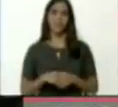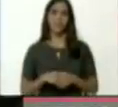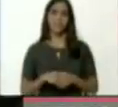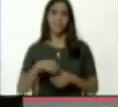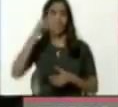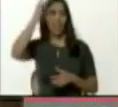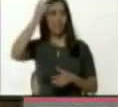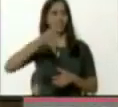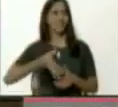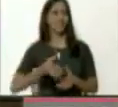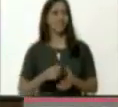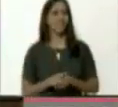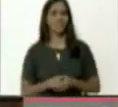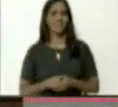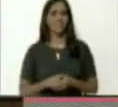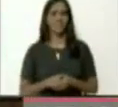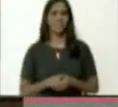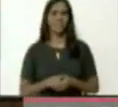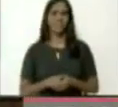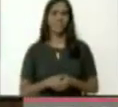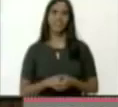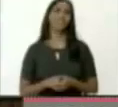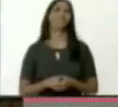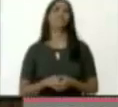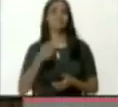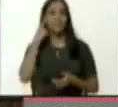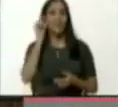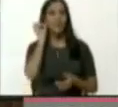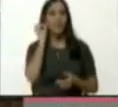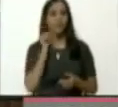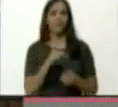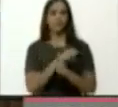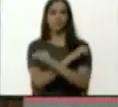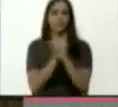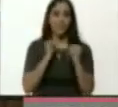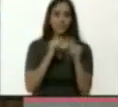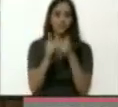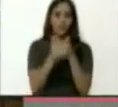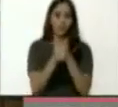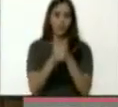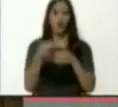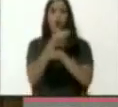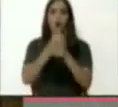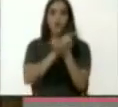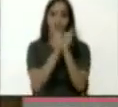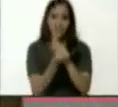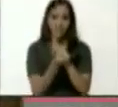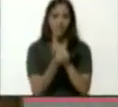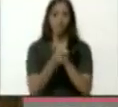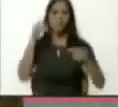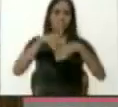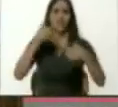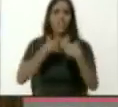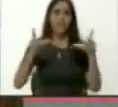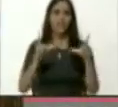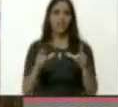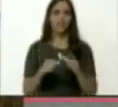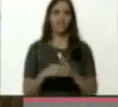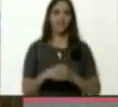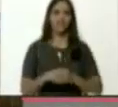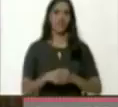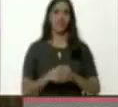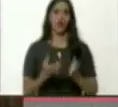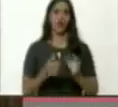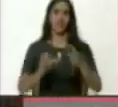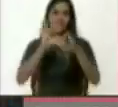ladilla. Y me das que tú llegues a la jeva tuya. Cese de la usurpación. Gobierno de transición y elecciones libres. Se pone un candado en las